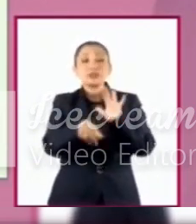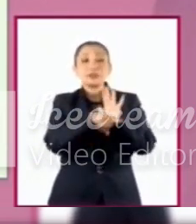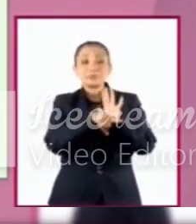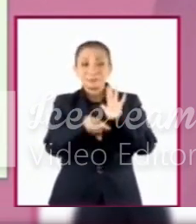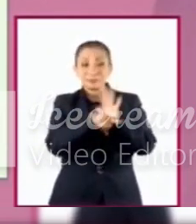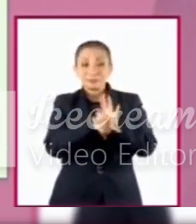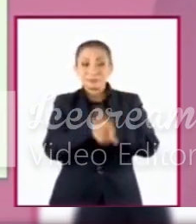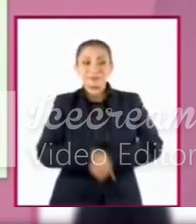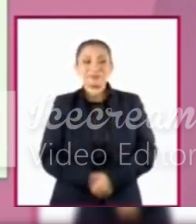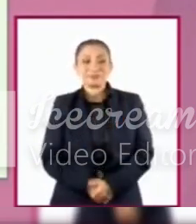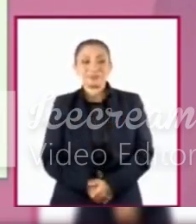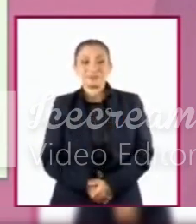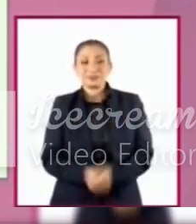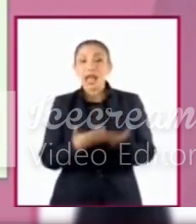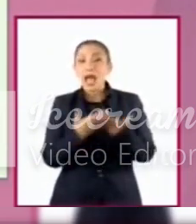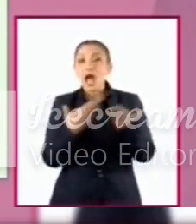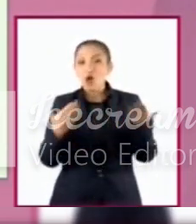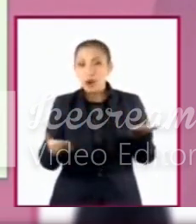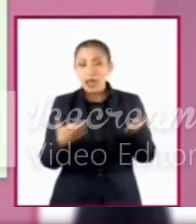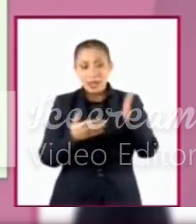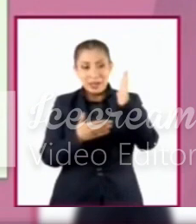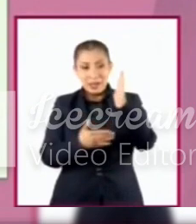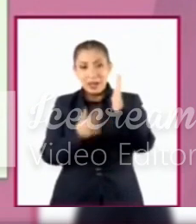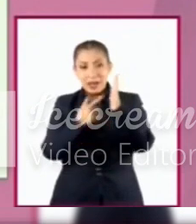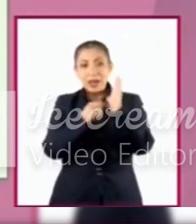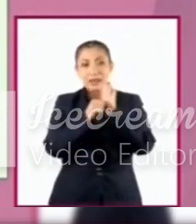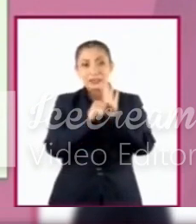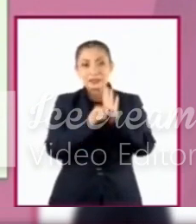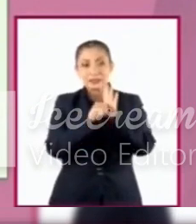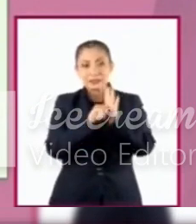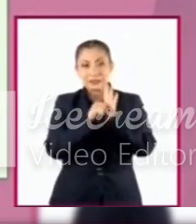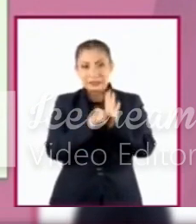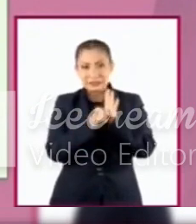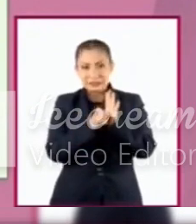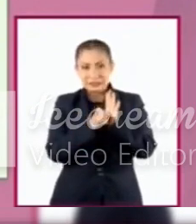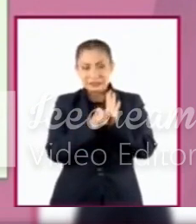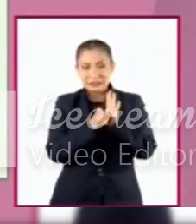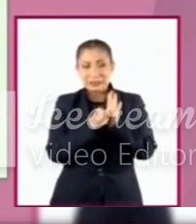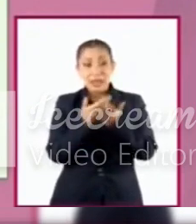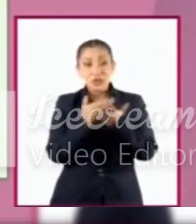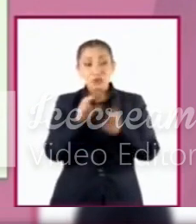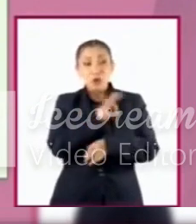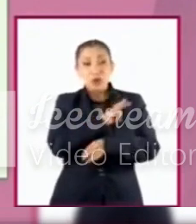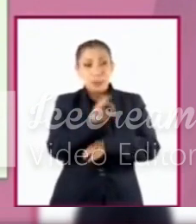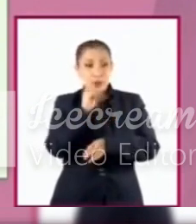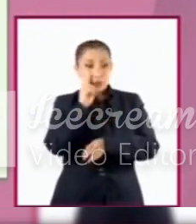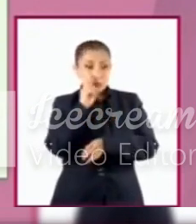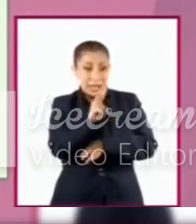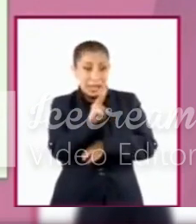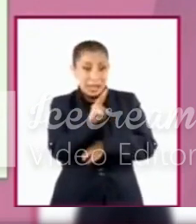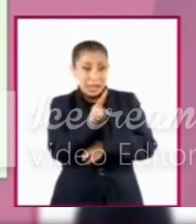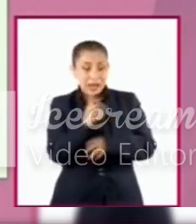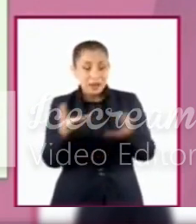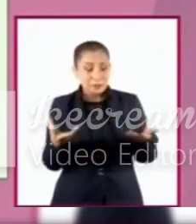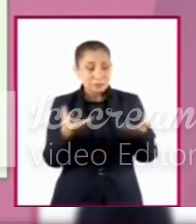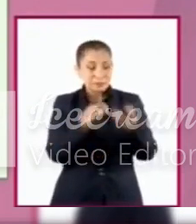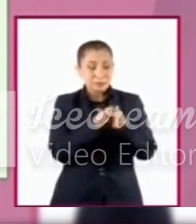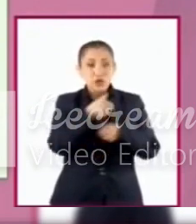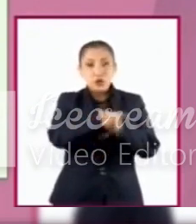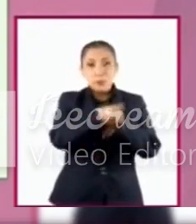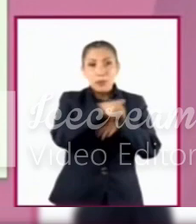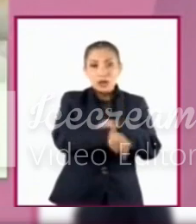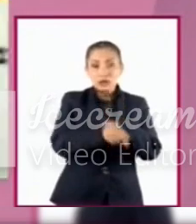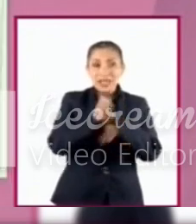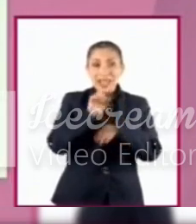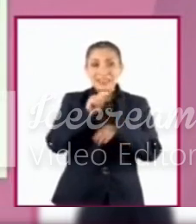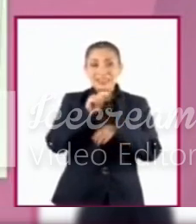negativos. Ahora, coloquemos su signo. Es así como podemos observar el conjunto de los